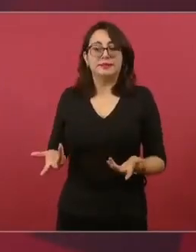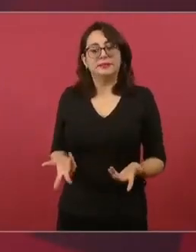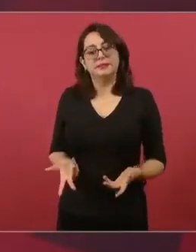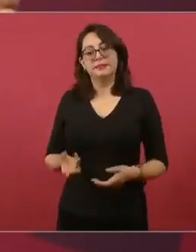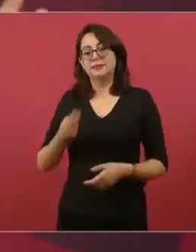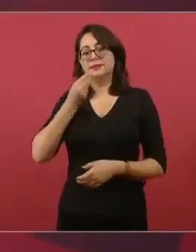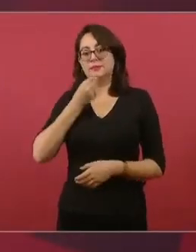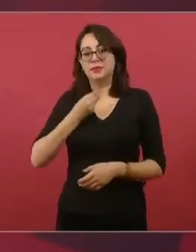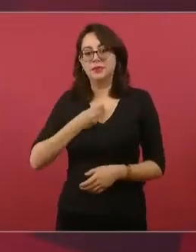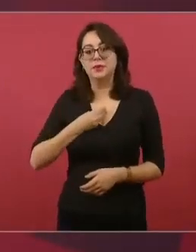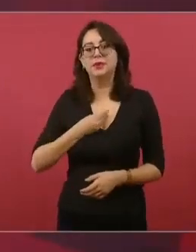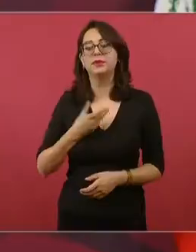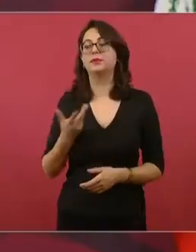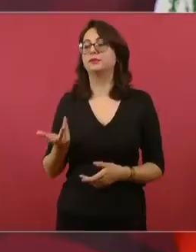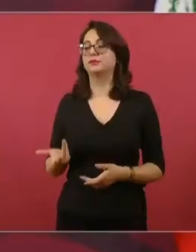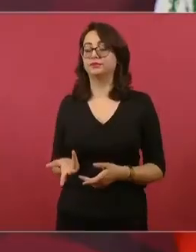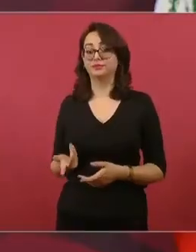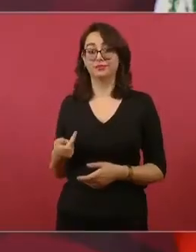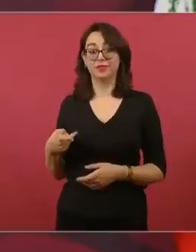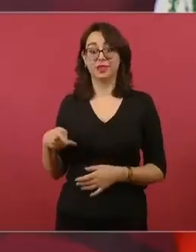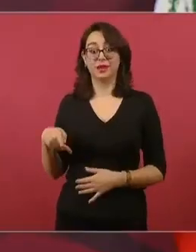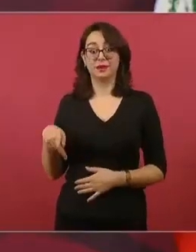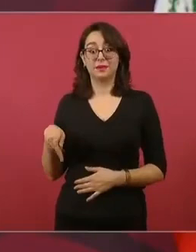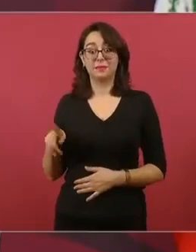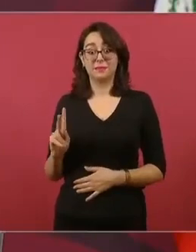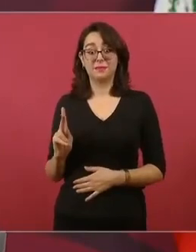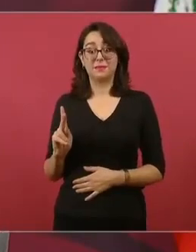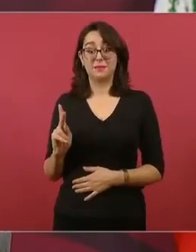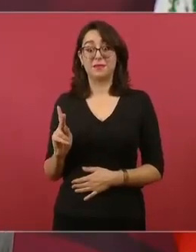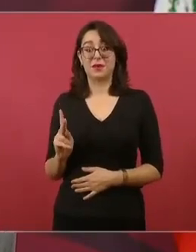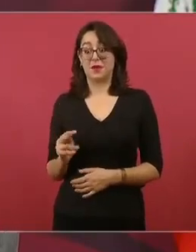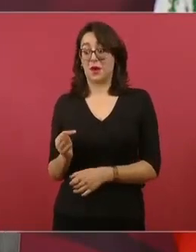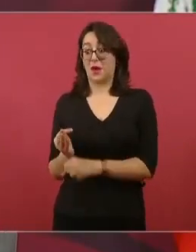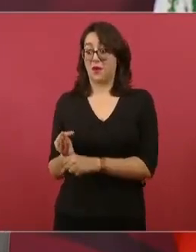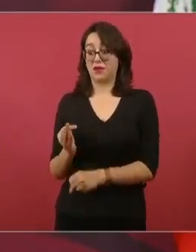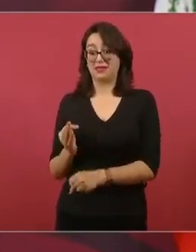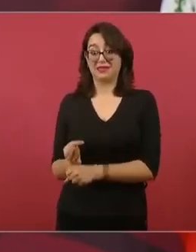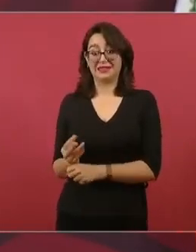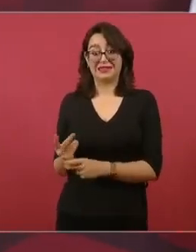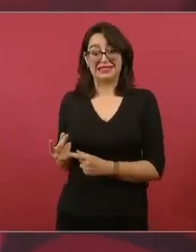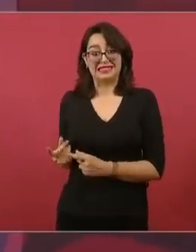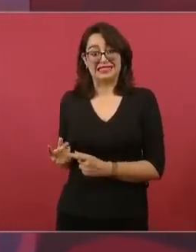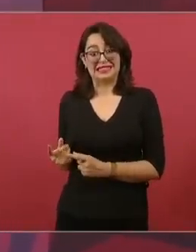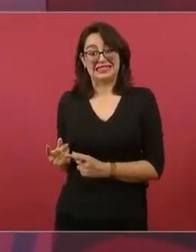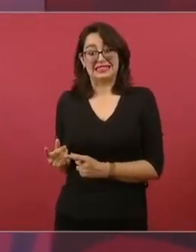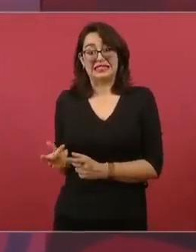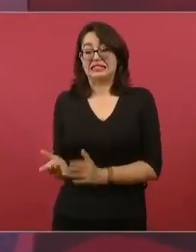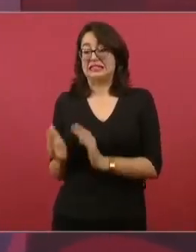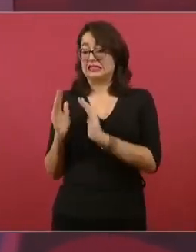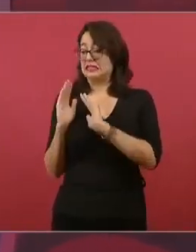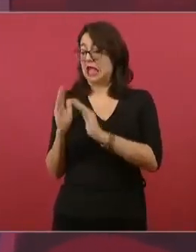hubiésemos terminado, que ya los tenemos prácticamente concluidos, todos los terraplenes,